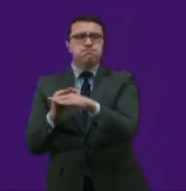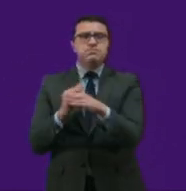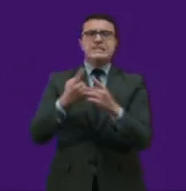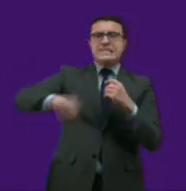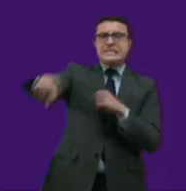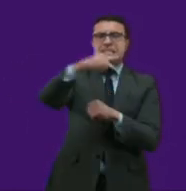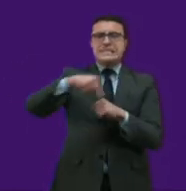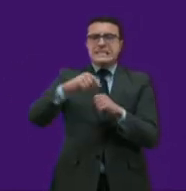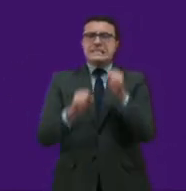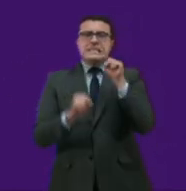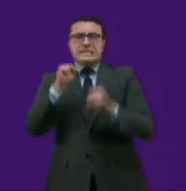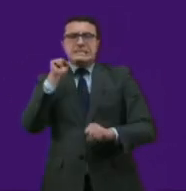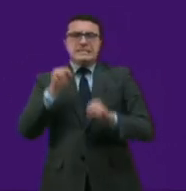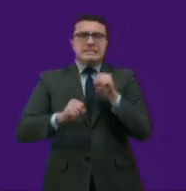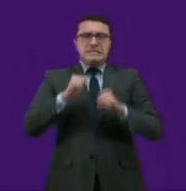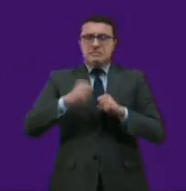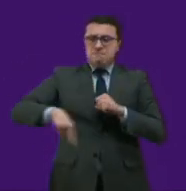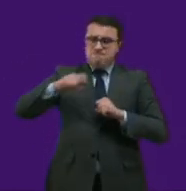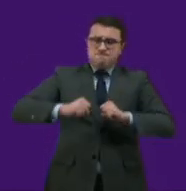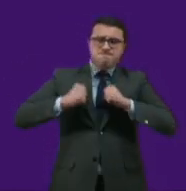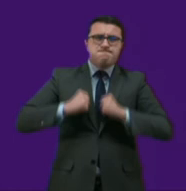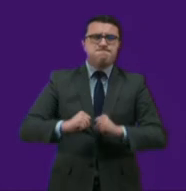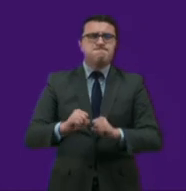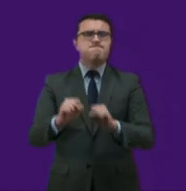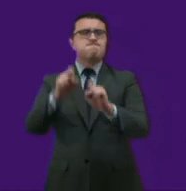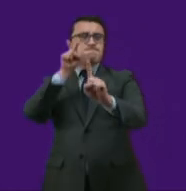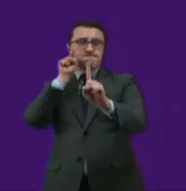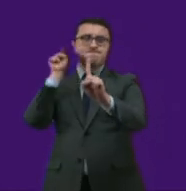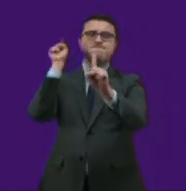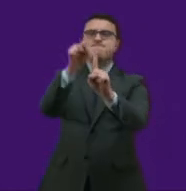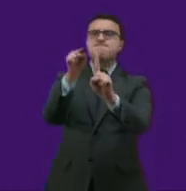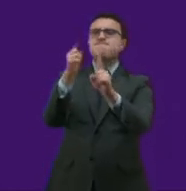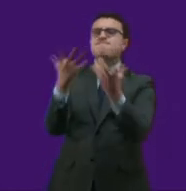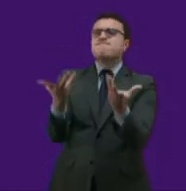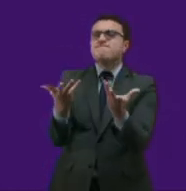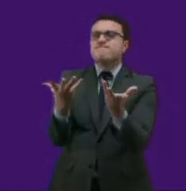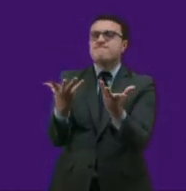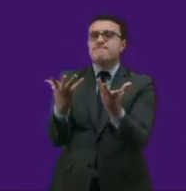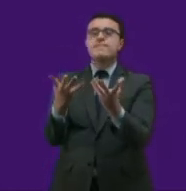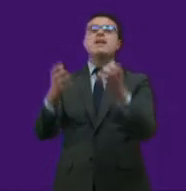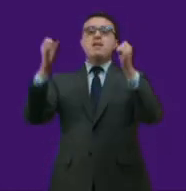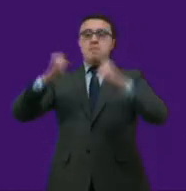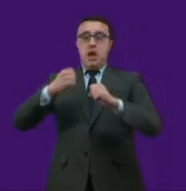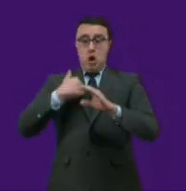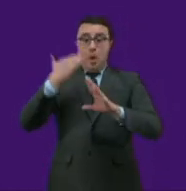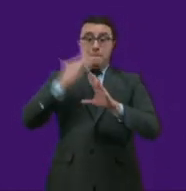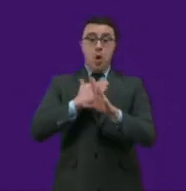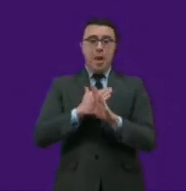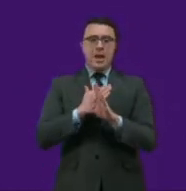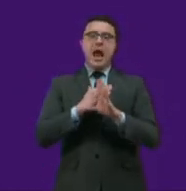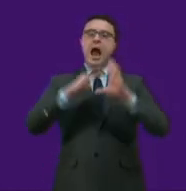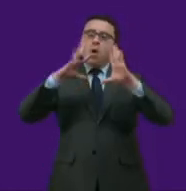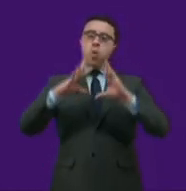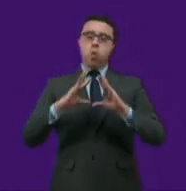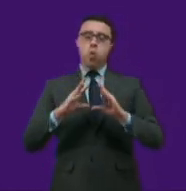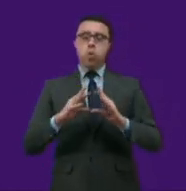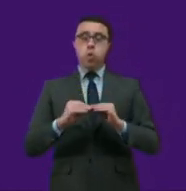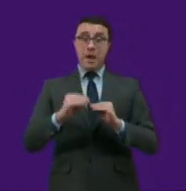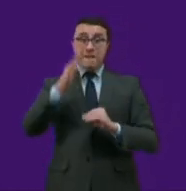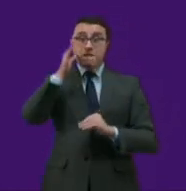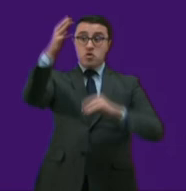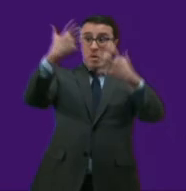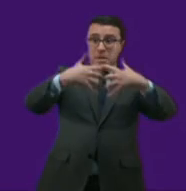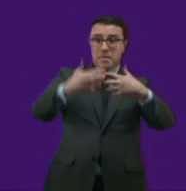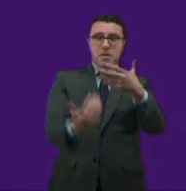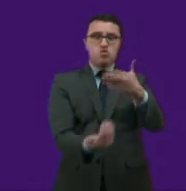podrían hacer algo para que el problema sea más pequeño para ustedes y que para el que viene más adelante y los que están